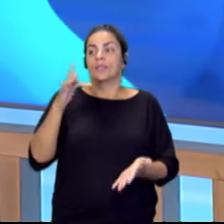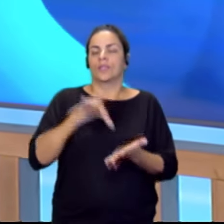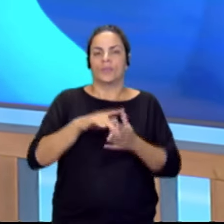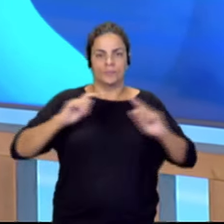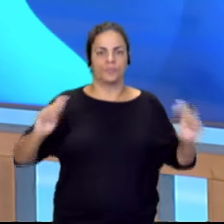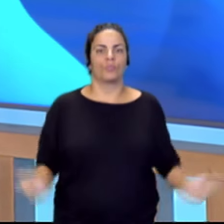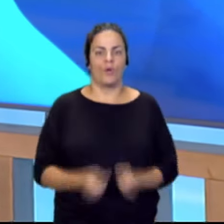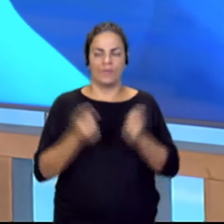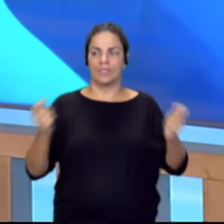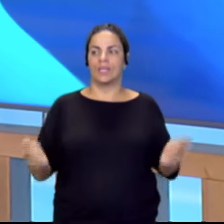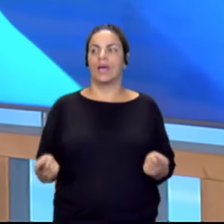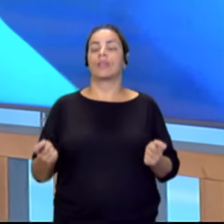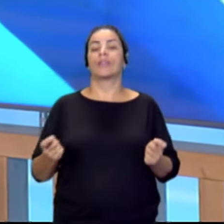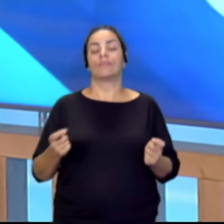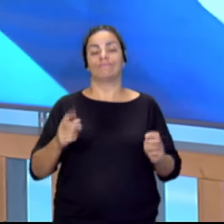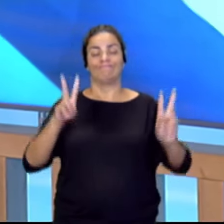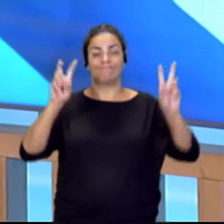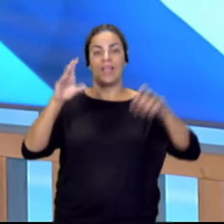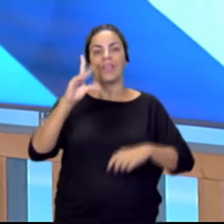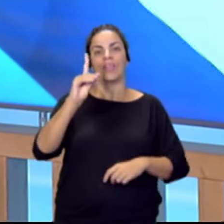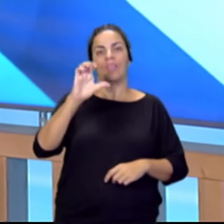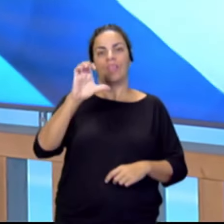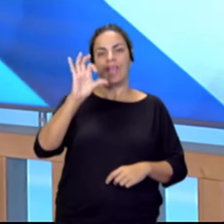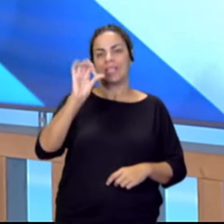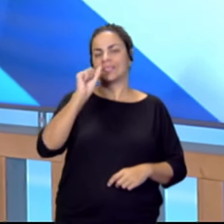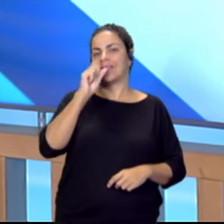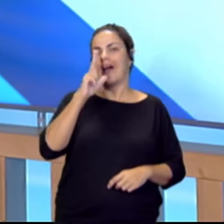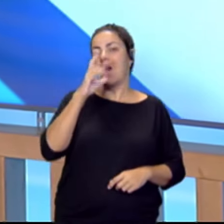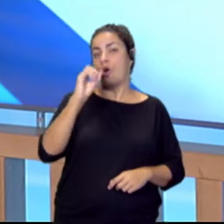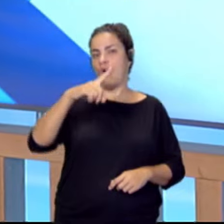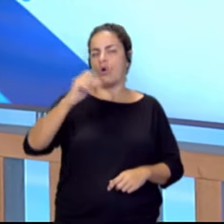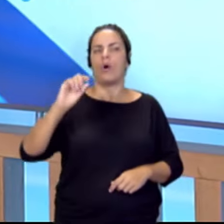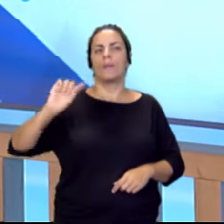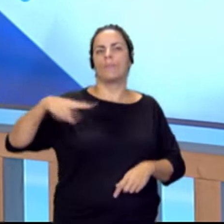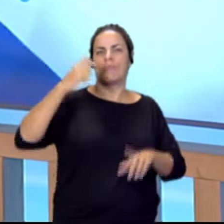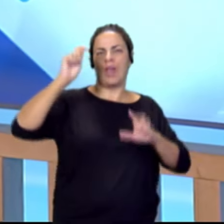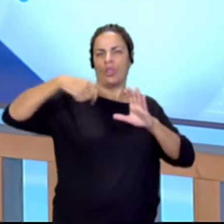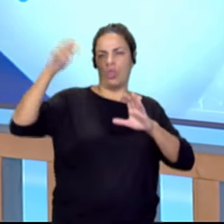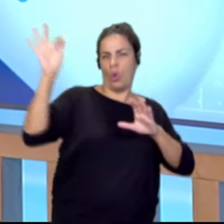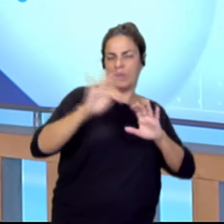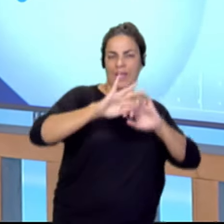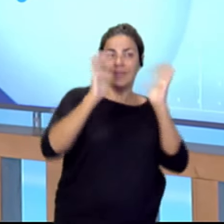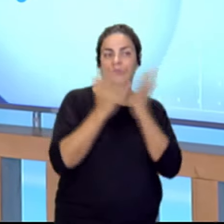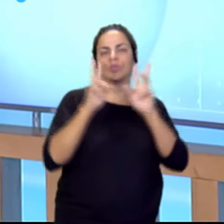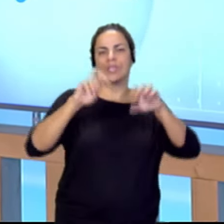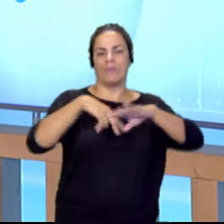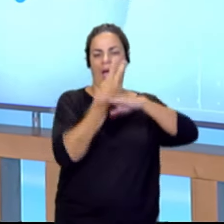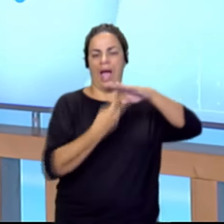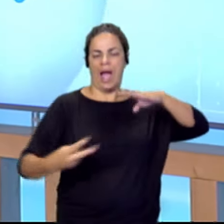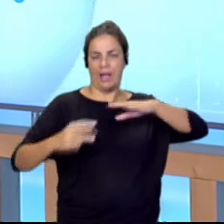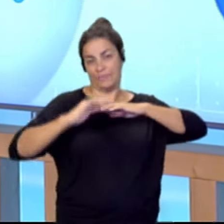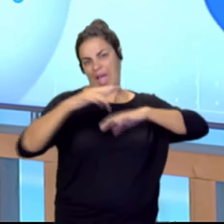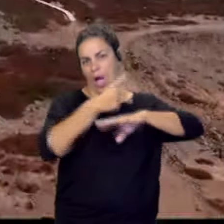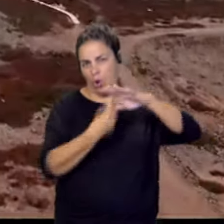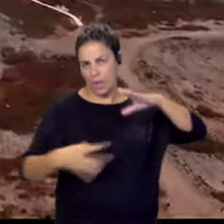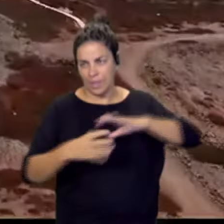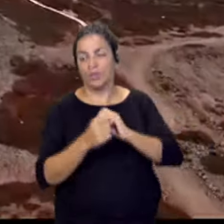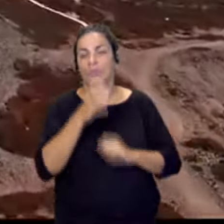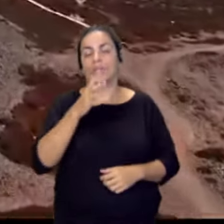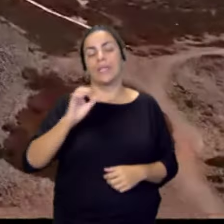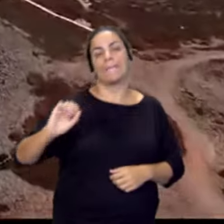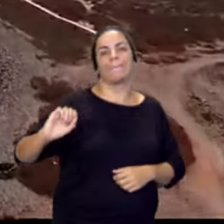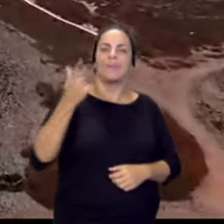publicidad. Desahogo, que es el primer documental del mundo sobre ahogamiento. Esto supone la tercera causa de muerte no traumática.